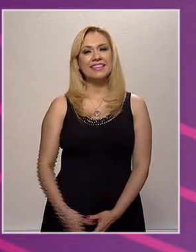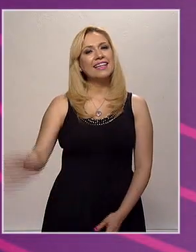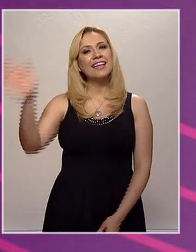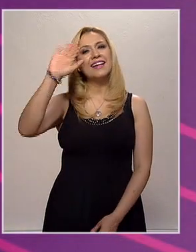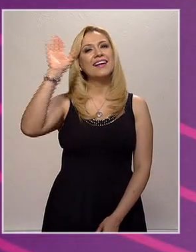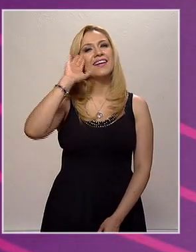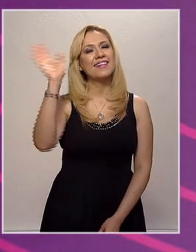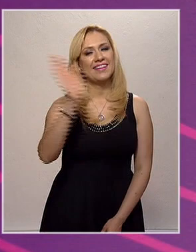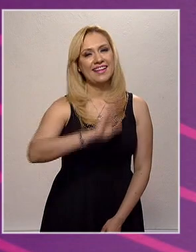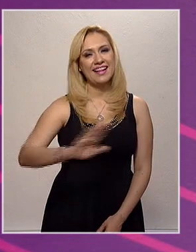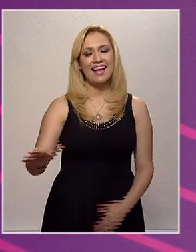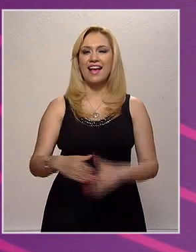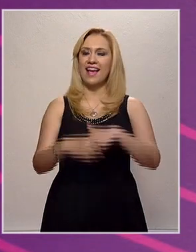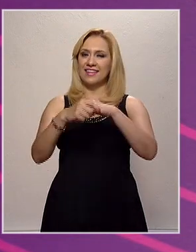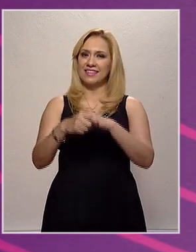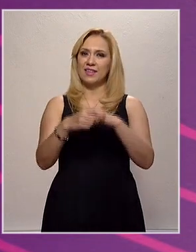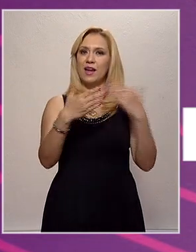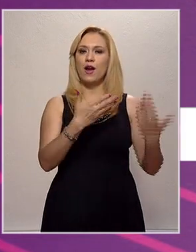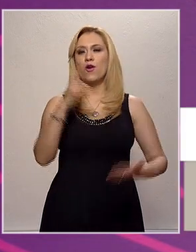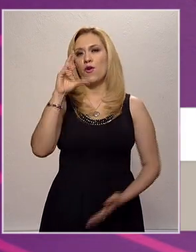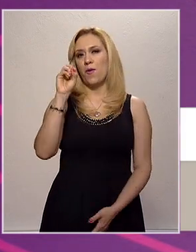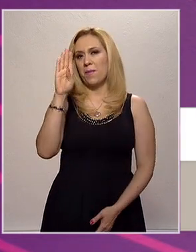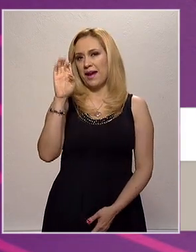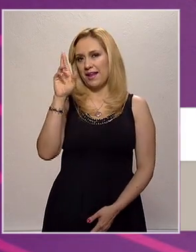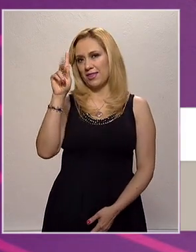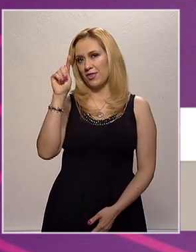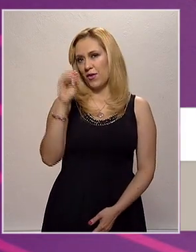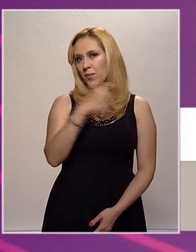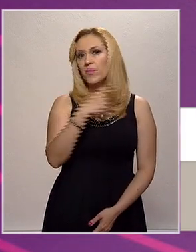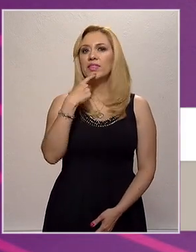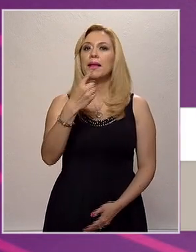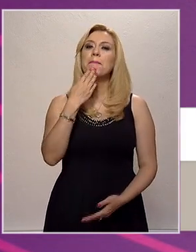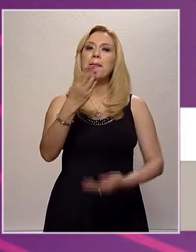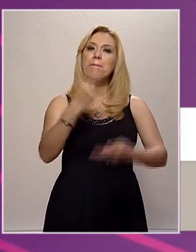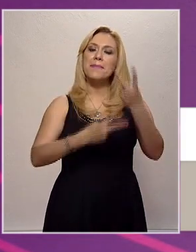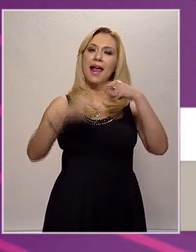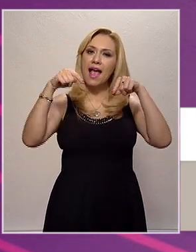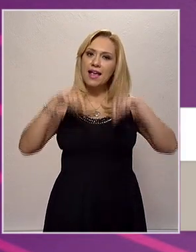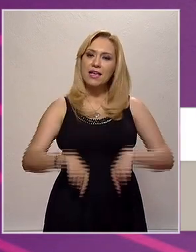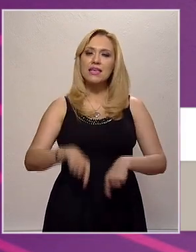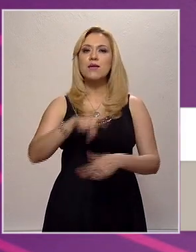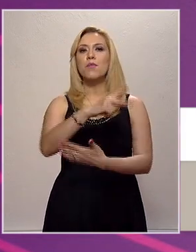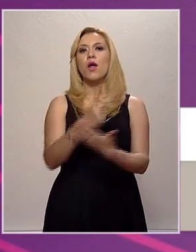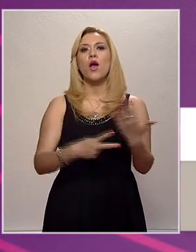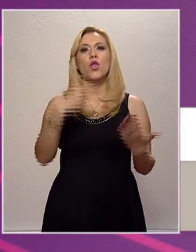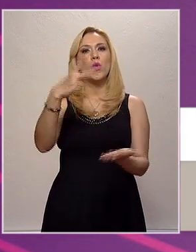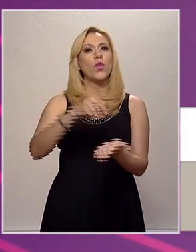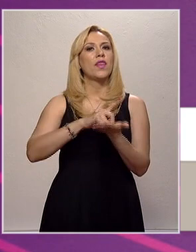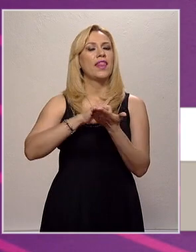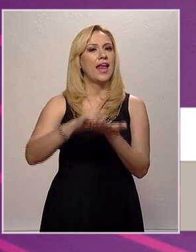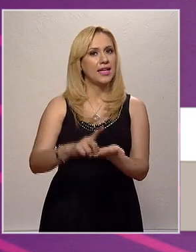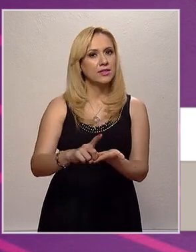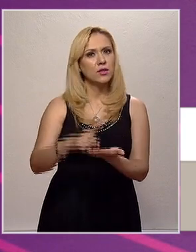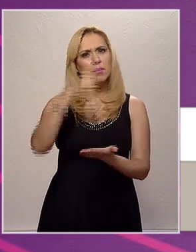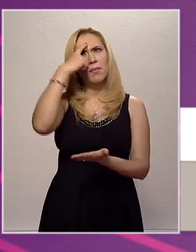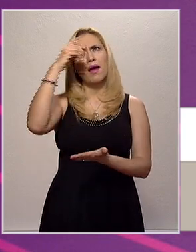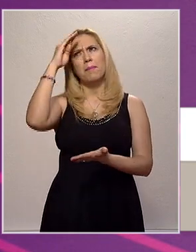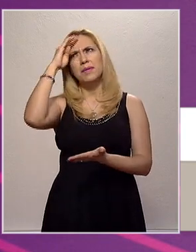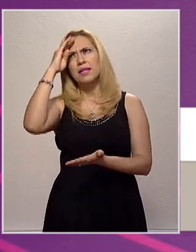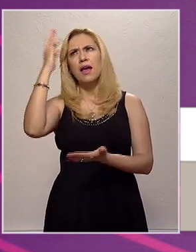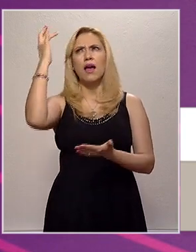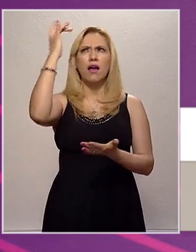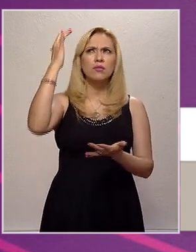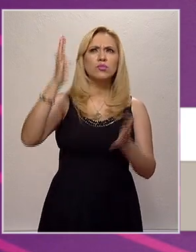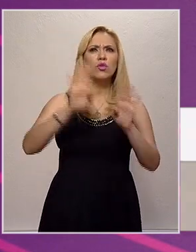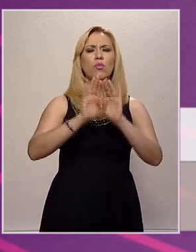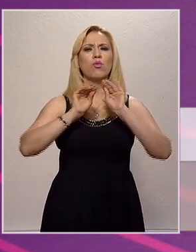Hola, ¿qué tal? Les saluda Roberto Niembro y les doy la más cordial bienvenida al programa Tus Derechos, un espacio de difusión y reflexión sobre la cultura de los